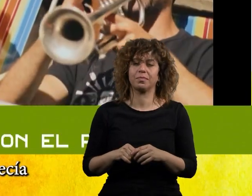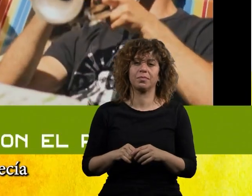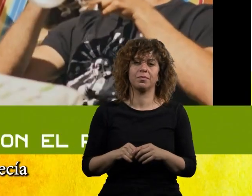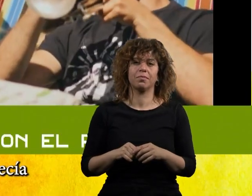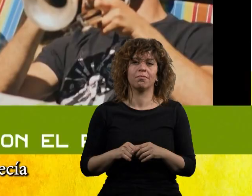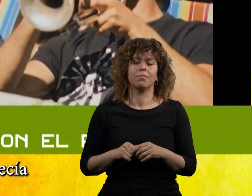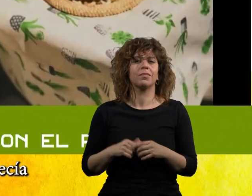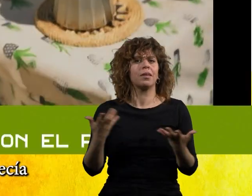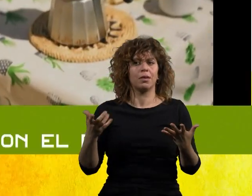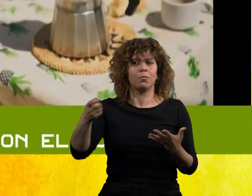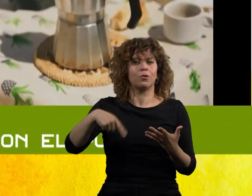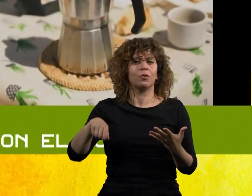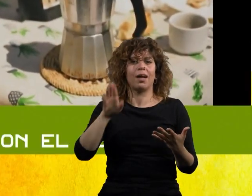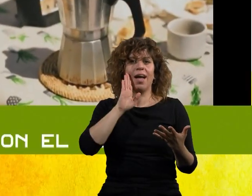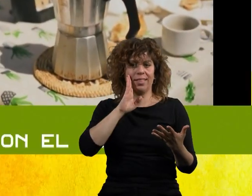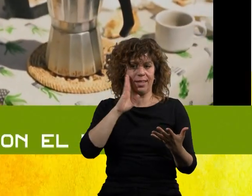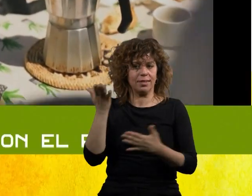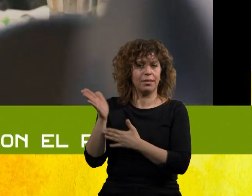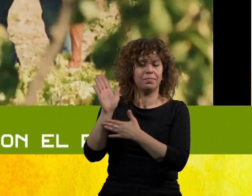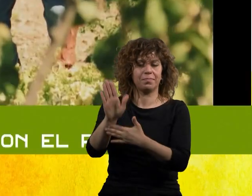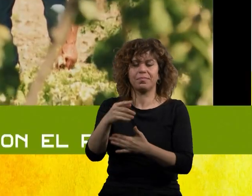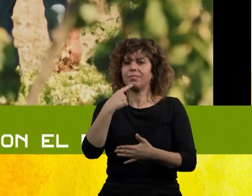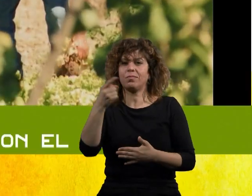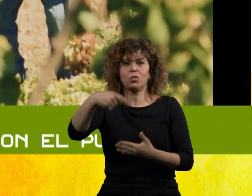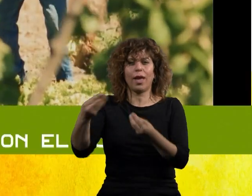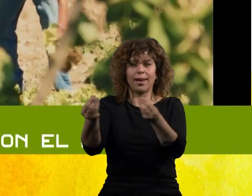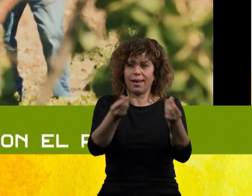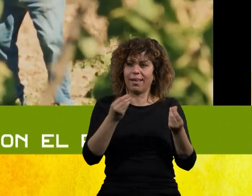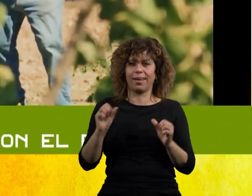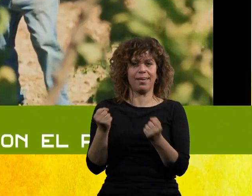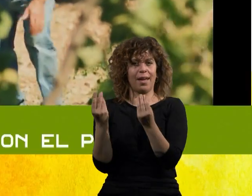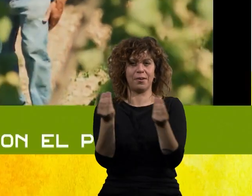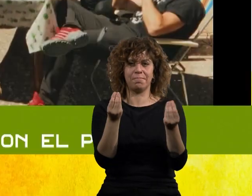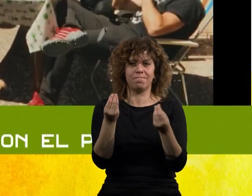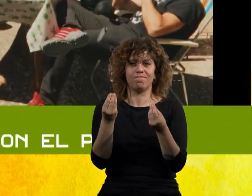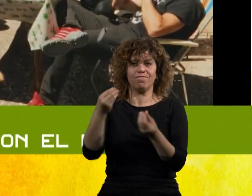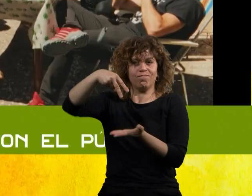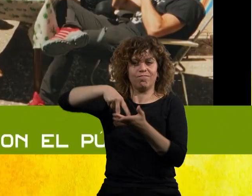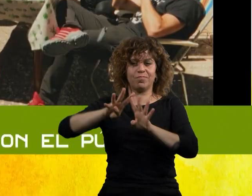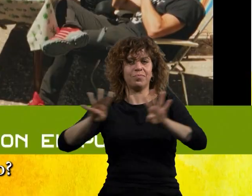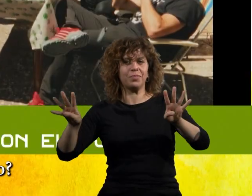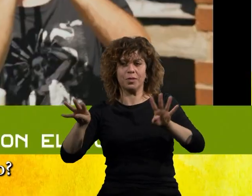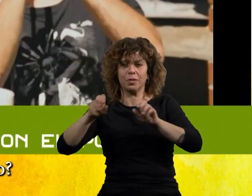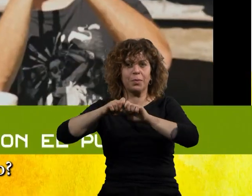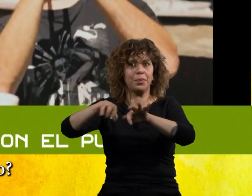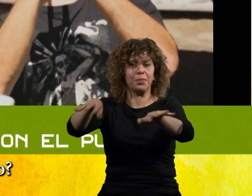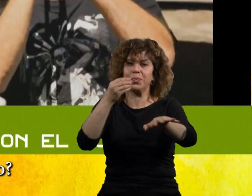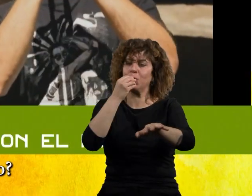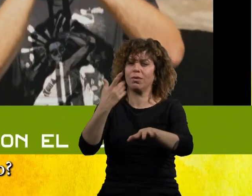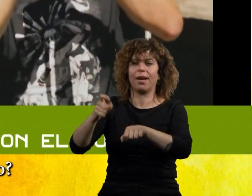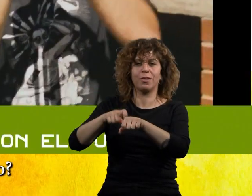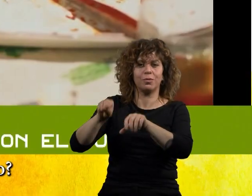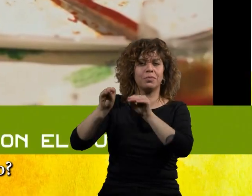buena energía que decía al principio, ¿no? que transmitís encima del escenario, también bueno, algo característico